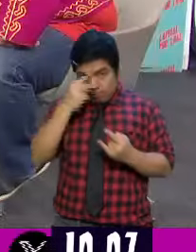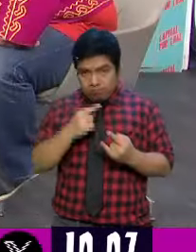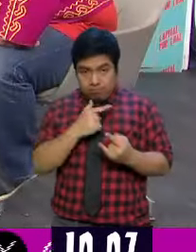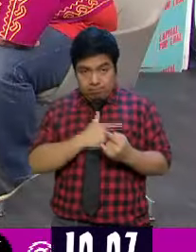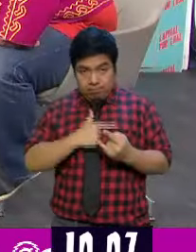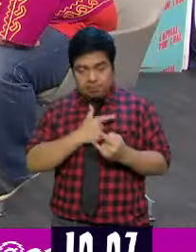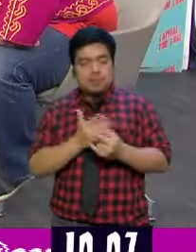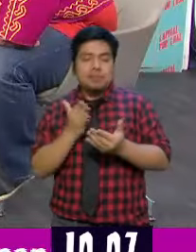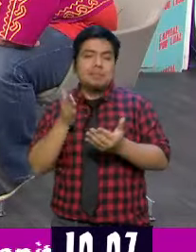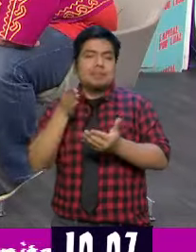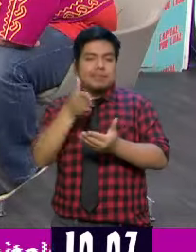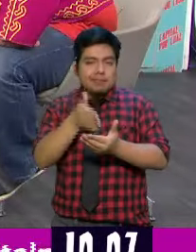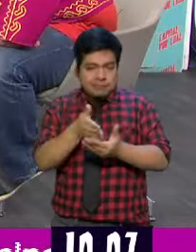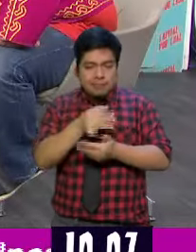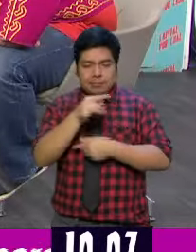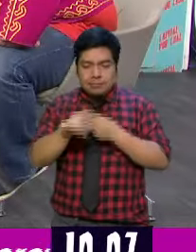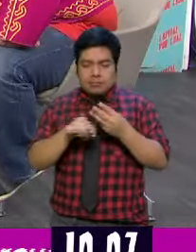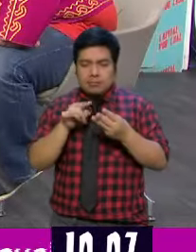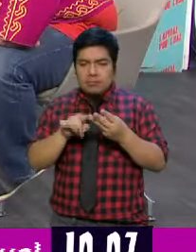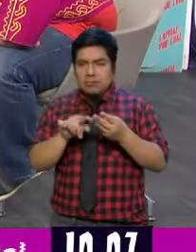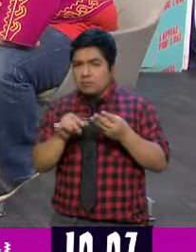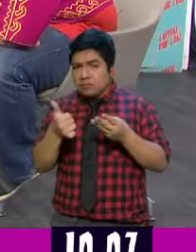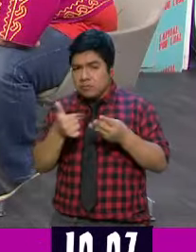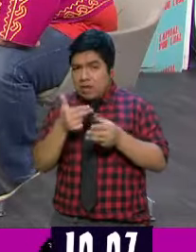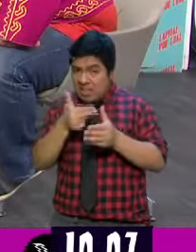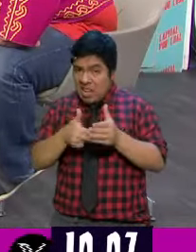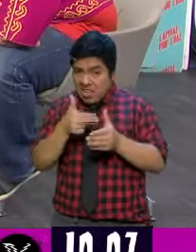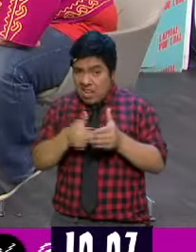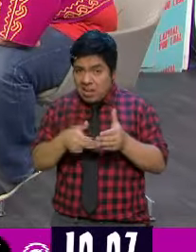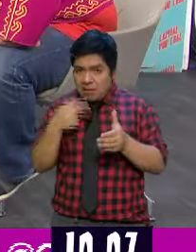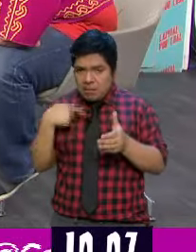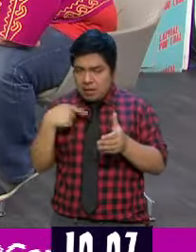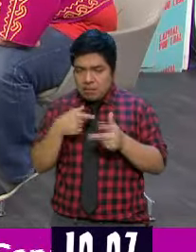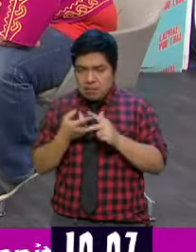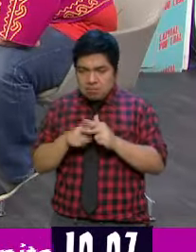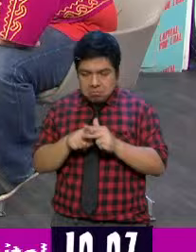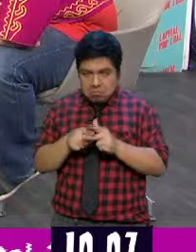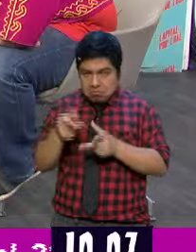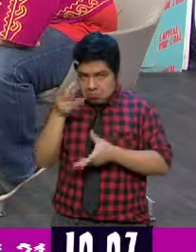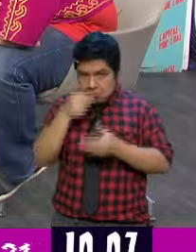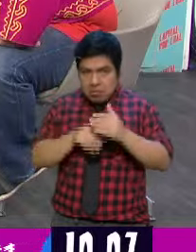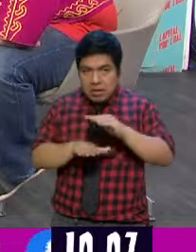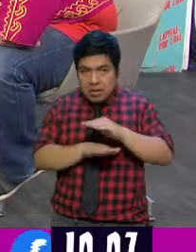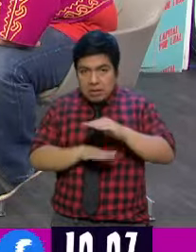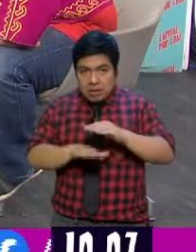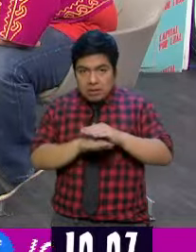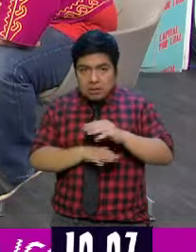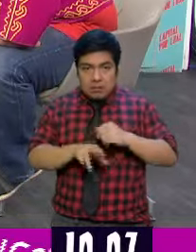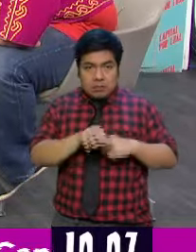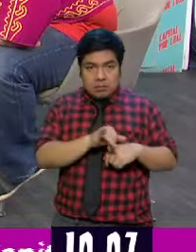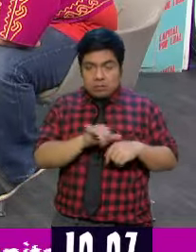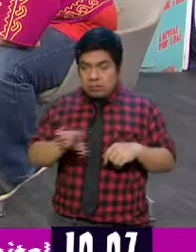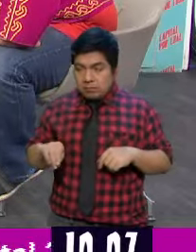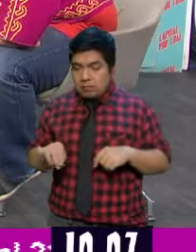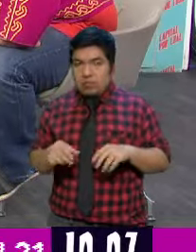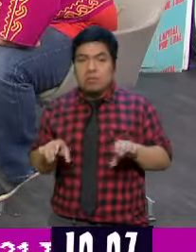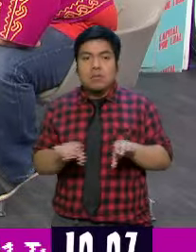caerle. Así es. ¿Qué más están haciendo? ¿Habrá talleres para los que empiezan a nivel musical y todo?